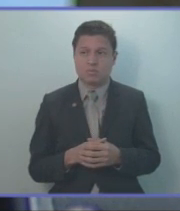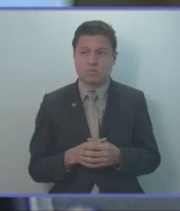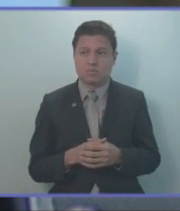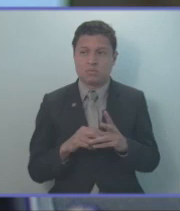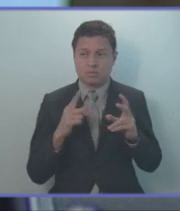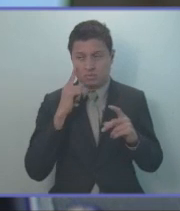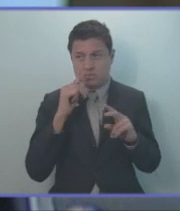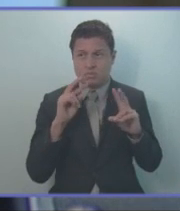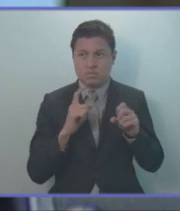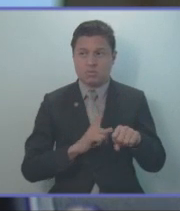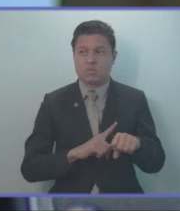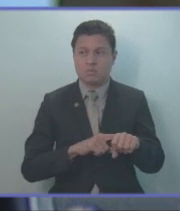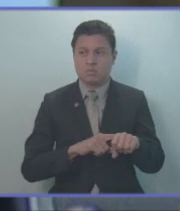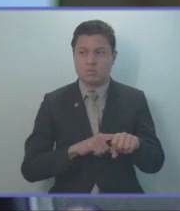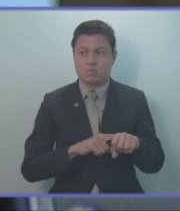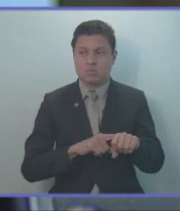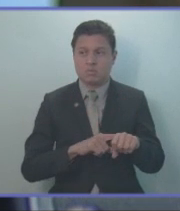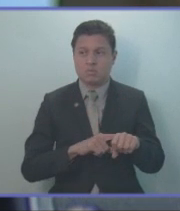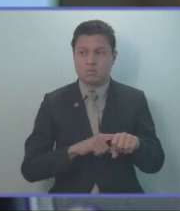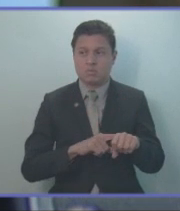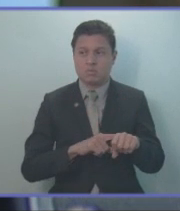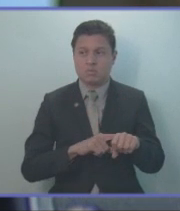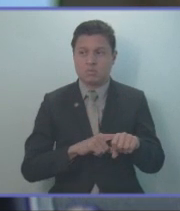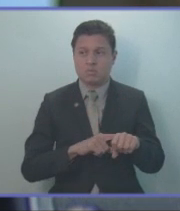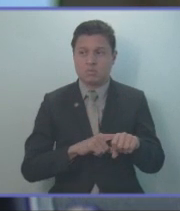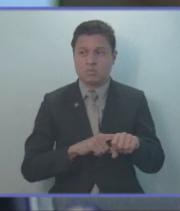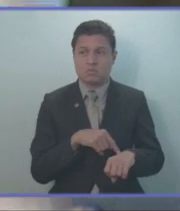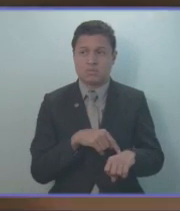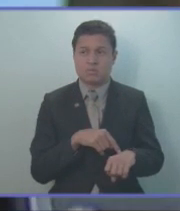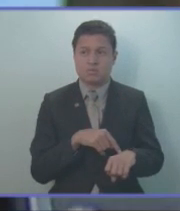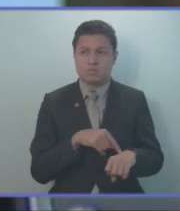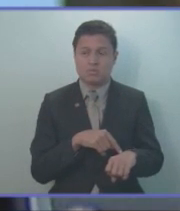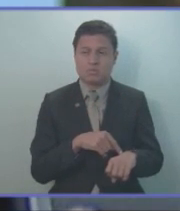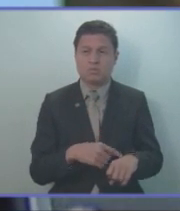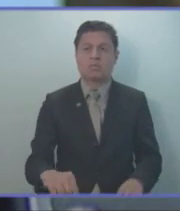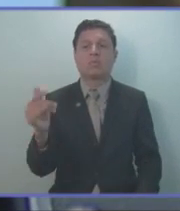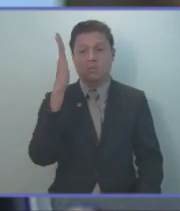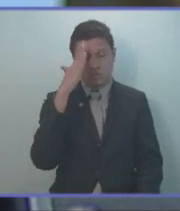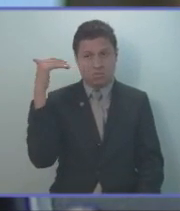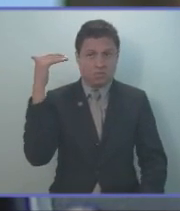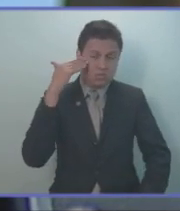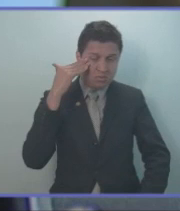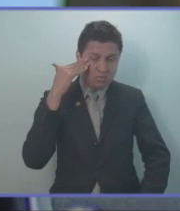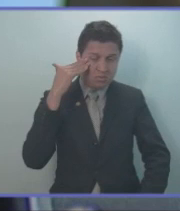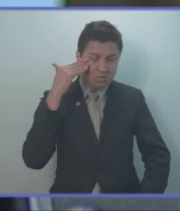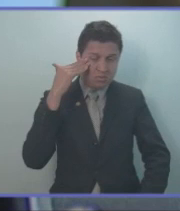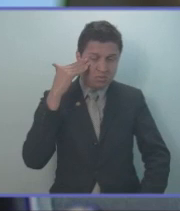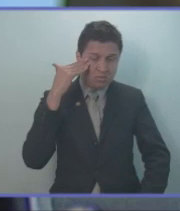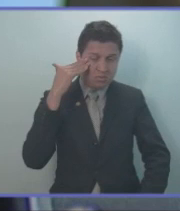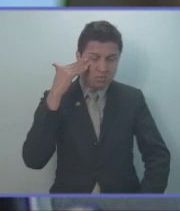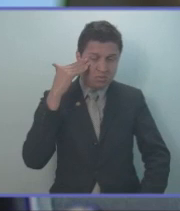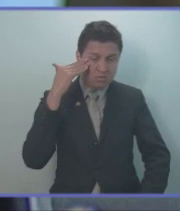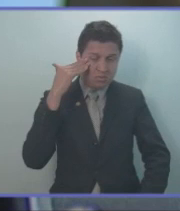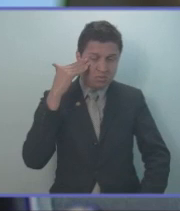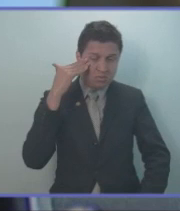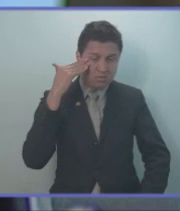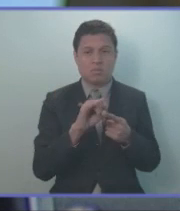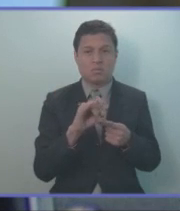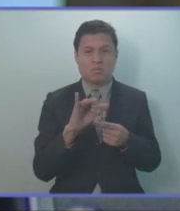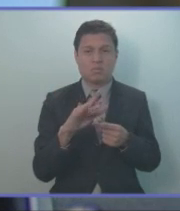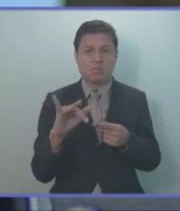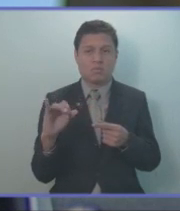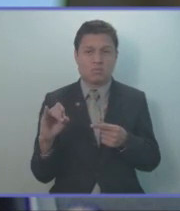en conflictos que se desarrollan actualmente en la península coreana y en los países de Siria e Irán.